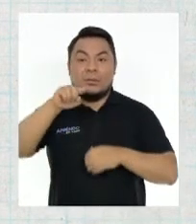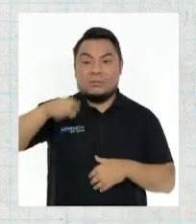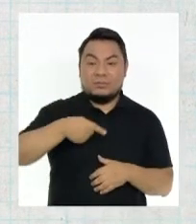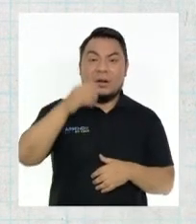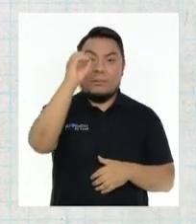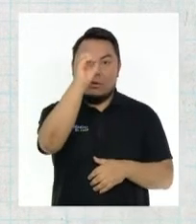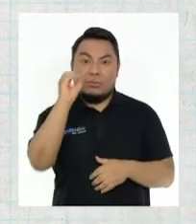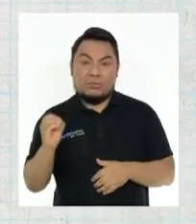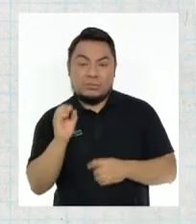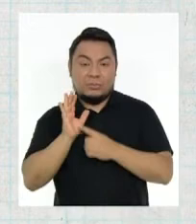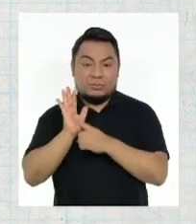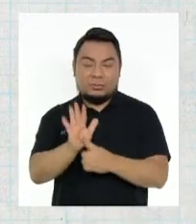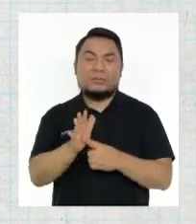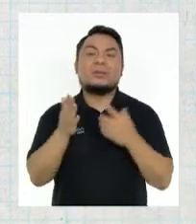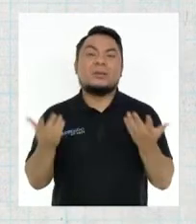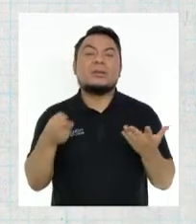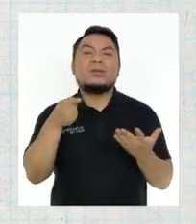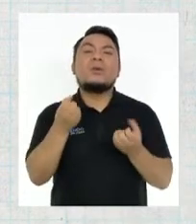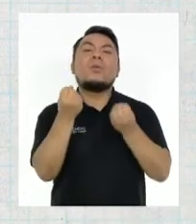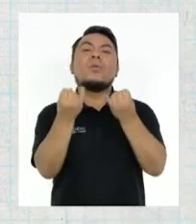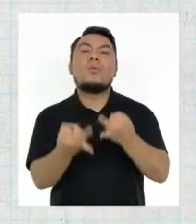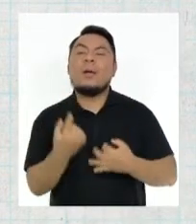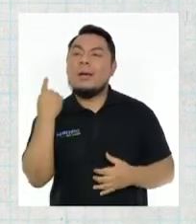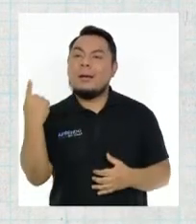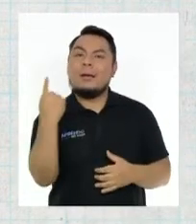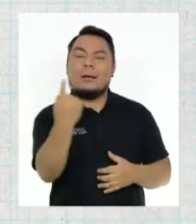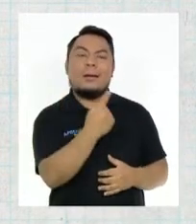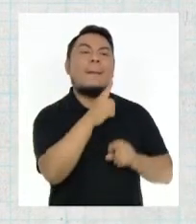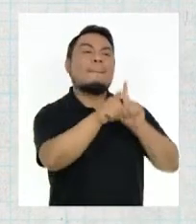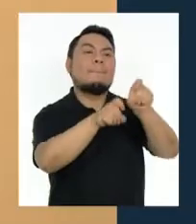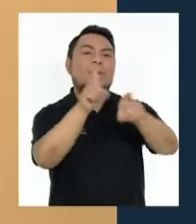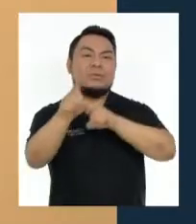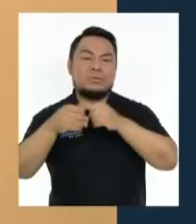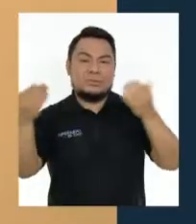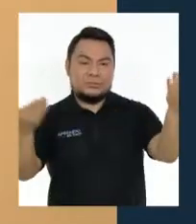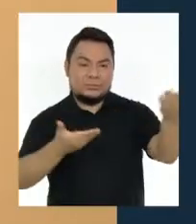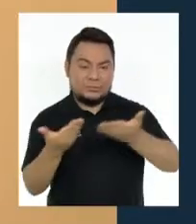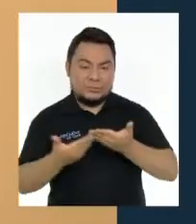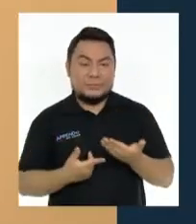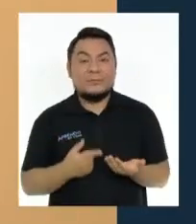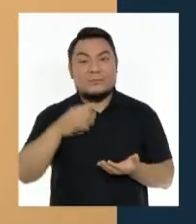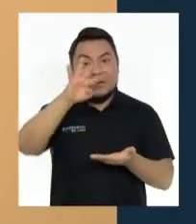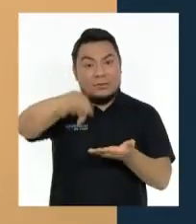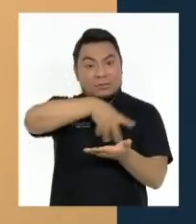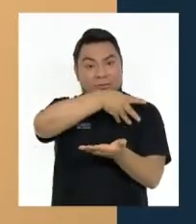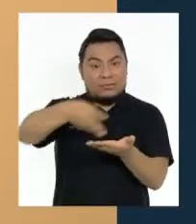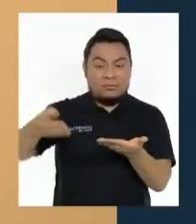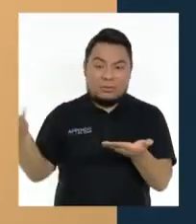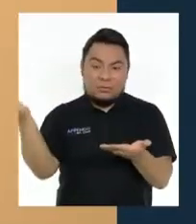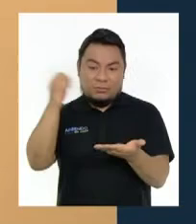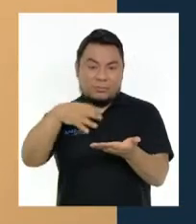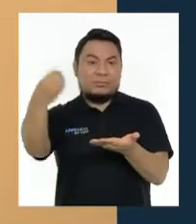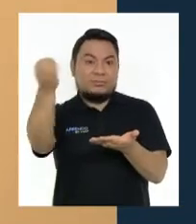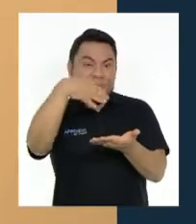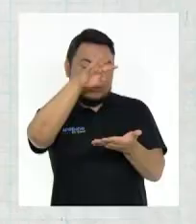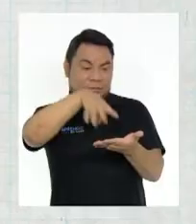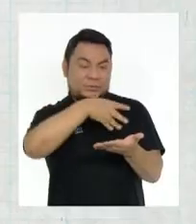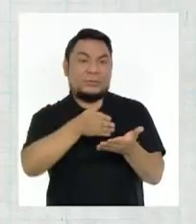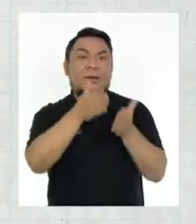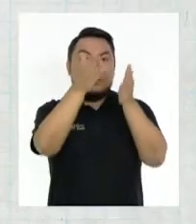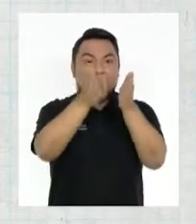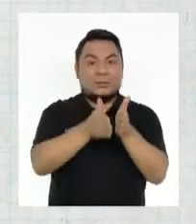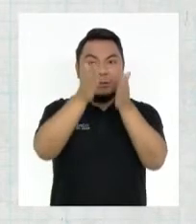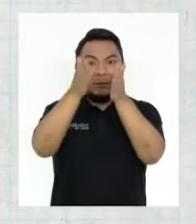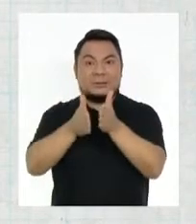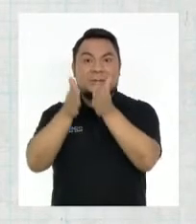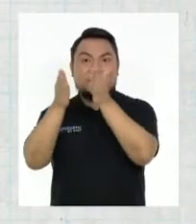se muestran provienen del conteo de cada una de las encuestas. Un gráfico pertinente a las barras apiladas, como